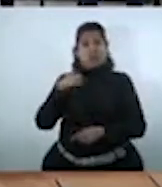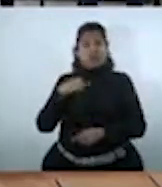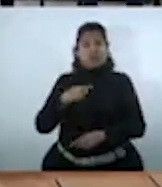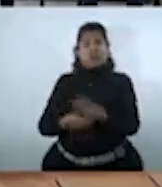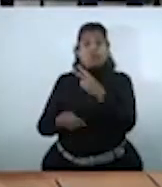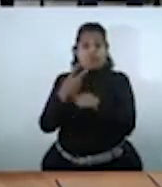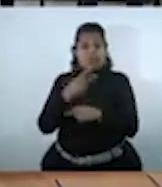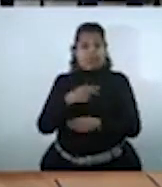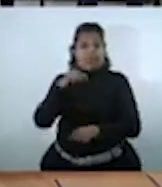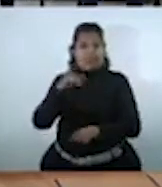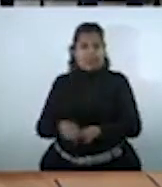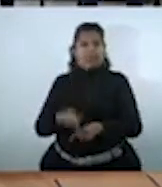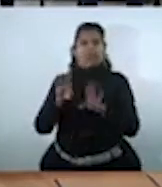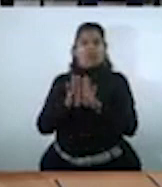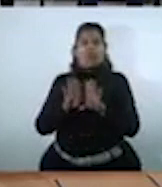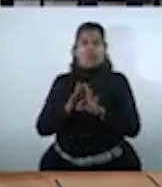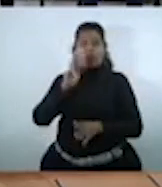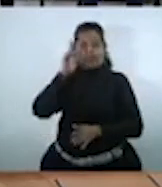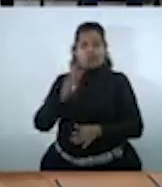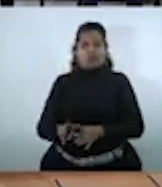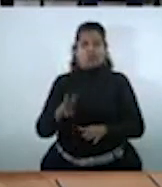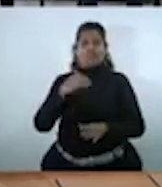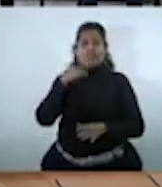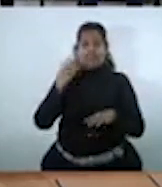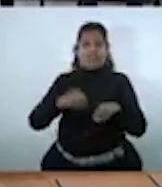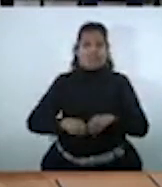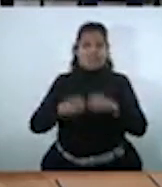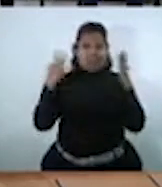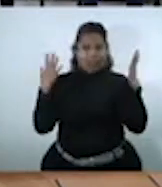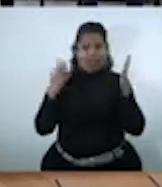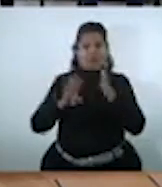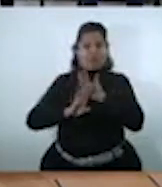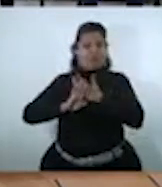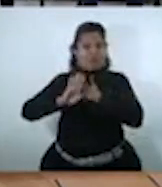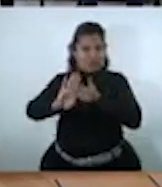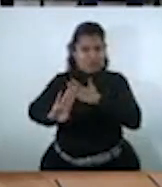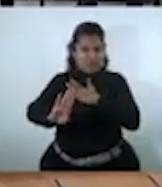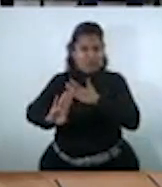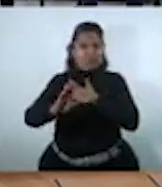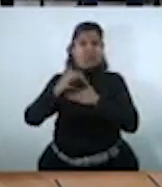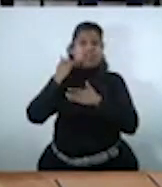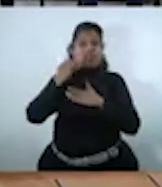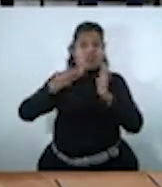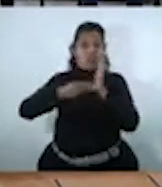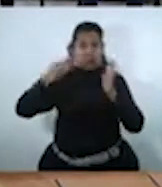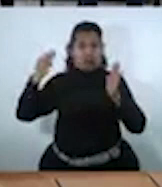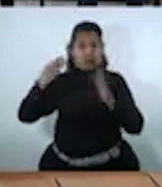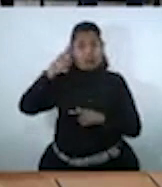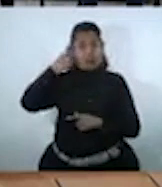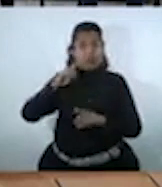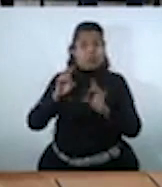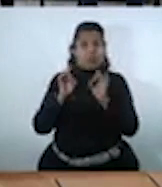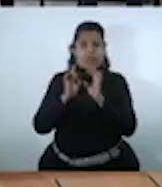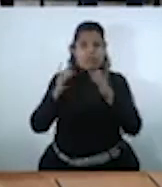encuentro sobre la integridad, la transparencia, la prevención, la sanción a la